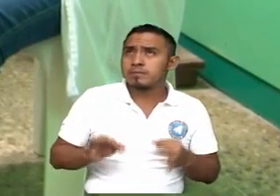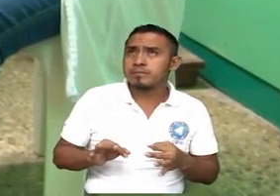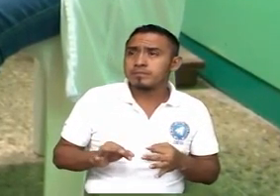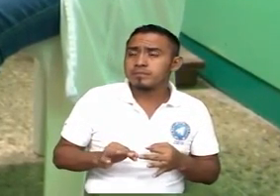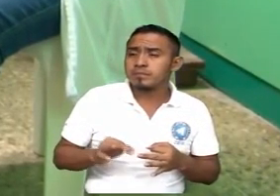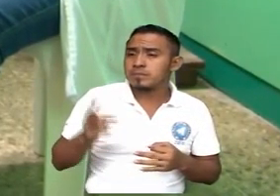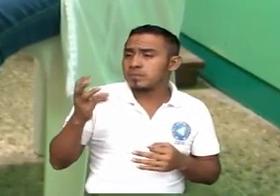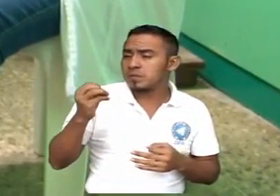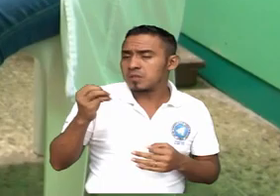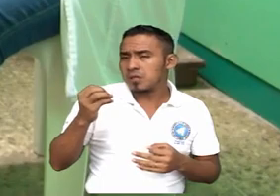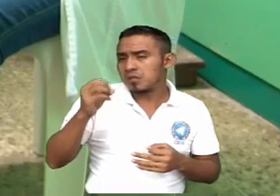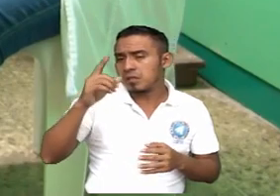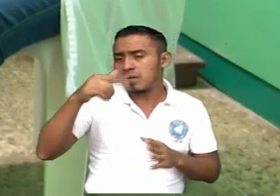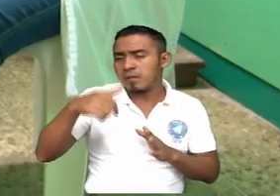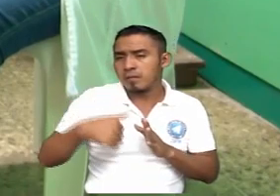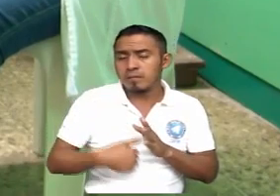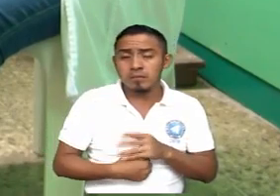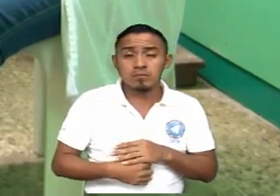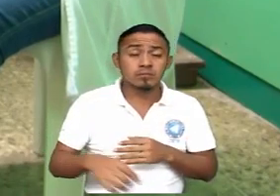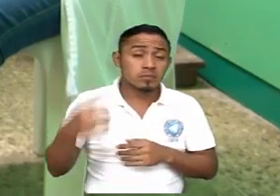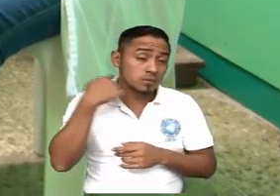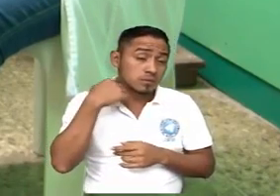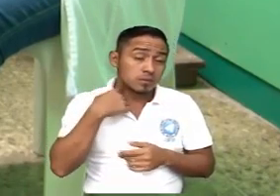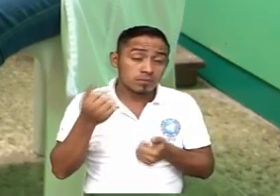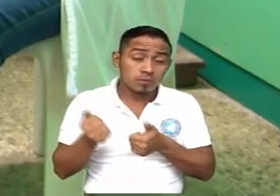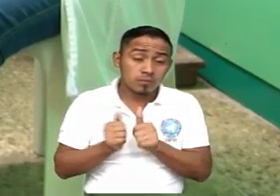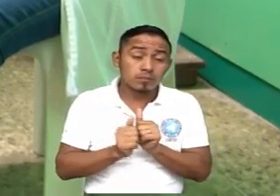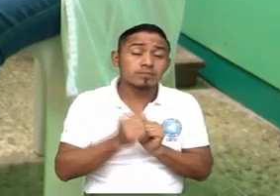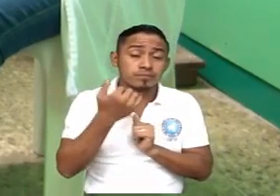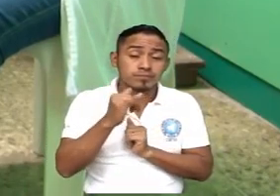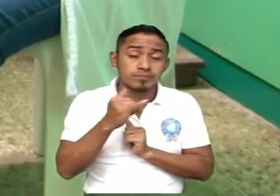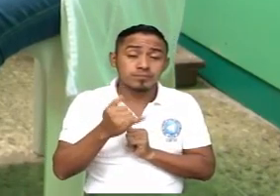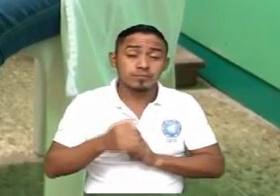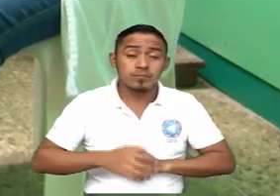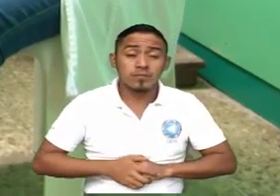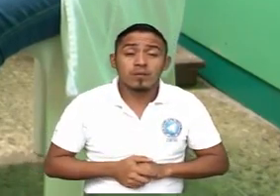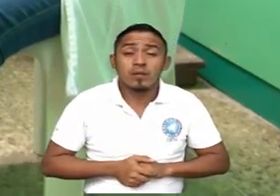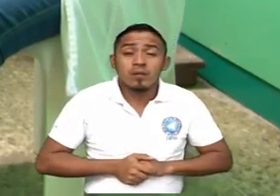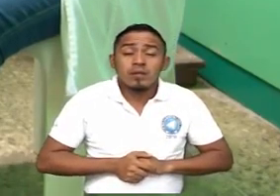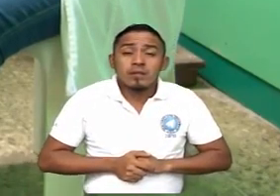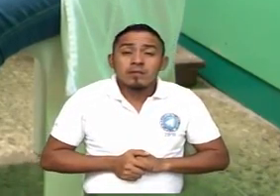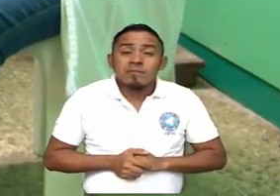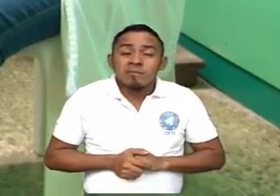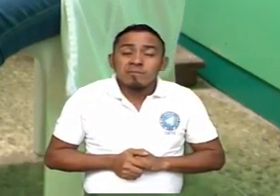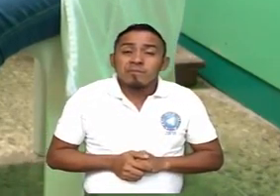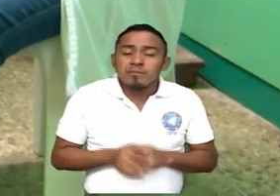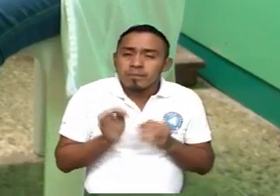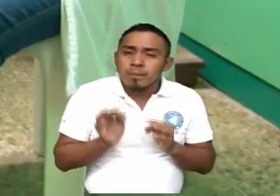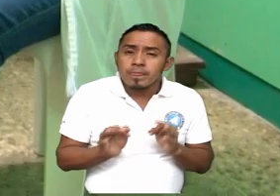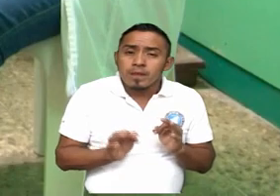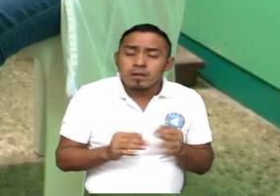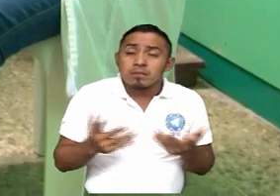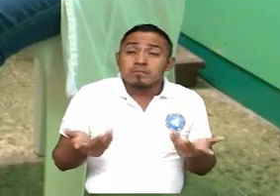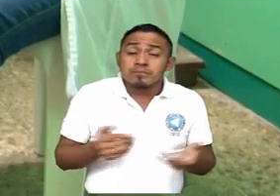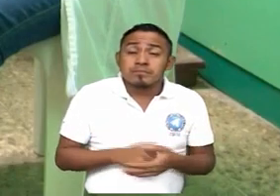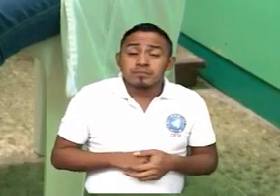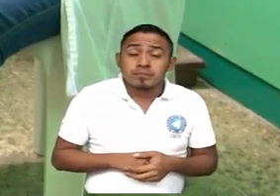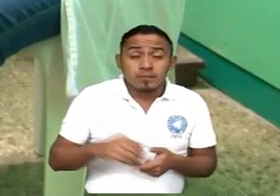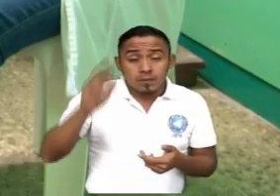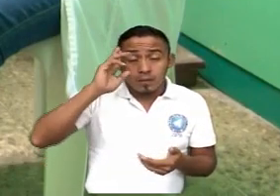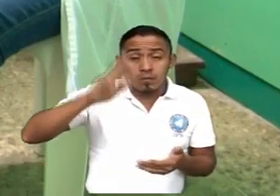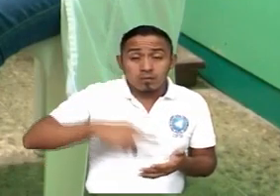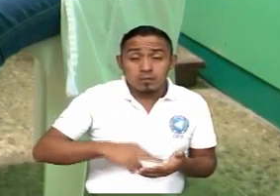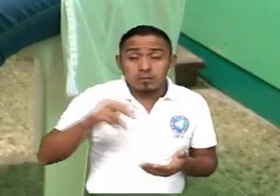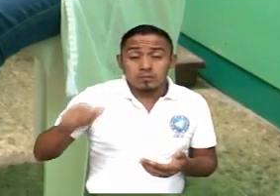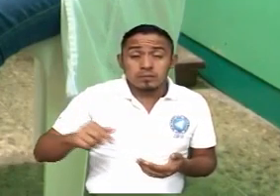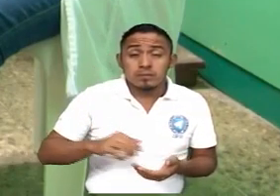30 minutos. ¿Tiene que venir acompañada a esa persona? Tiene que venir acompañada a esa persona. Ya. Tiene que venir acompañado porque acuérdate que estamos hablando